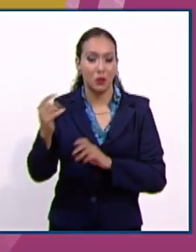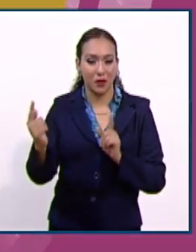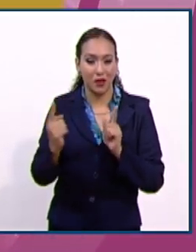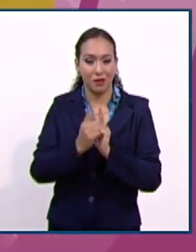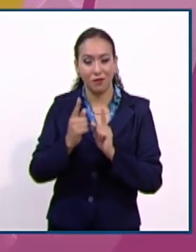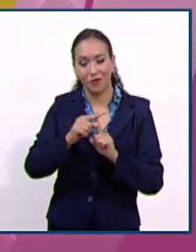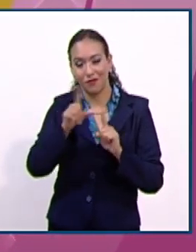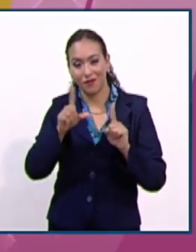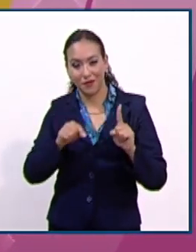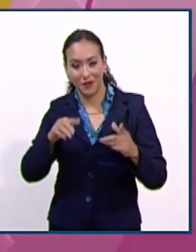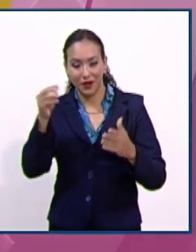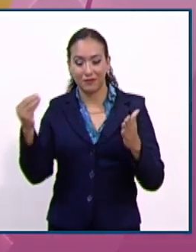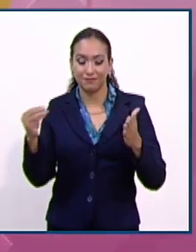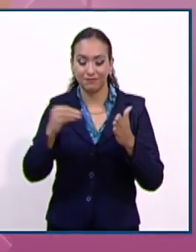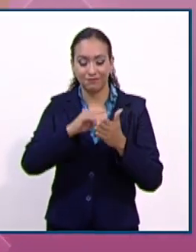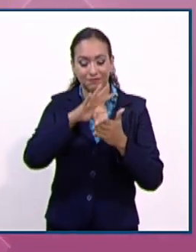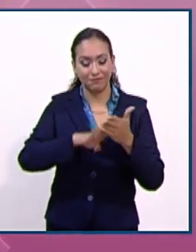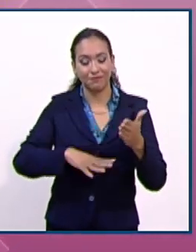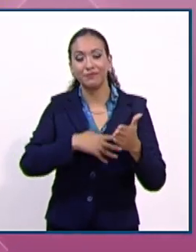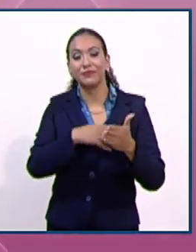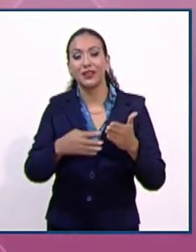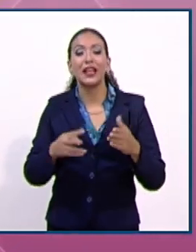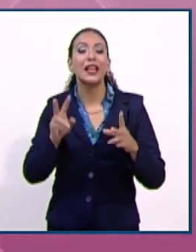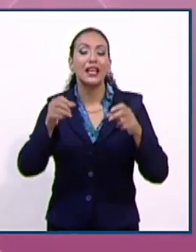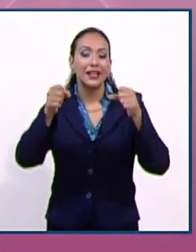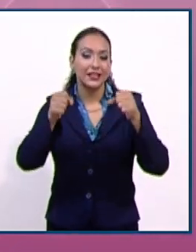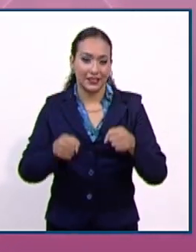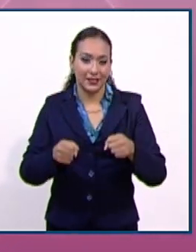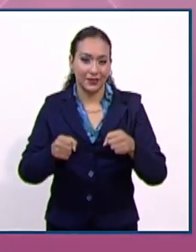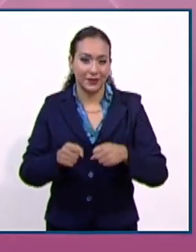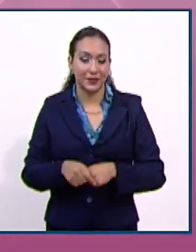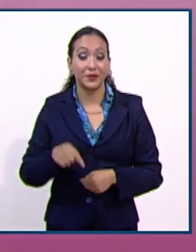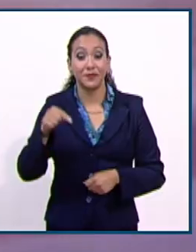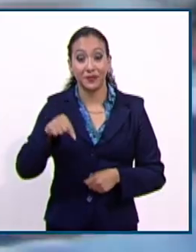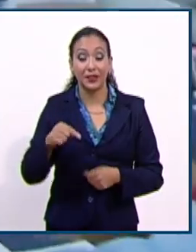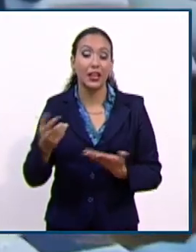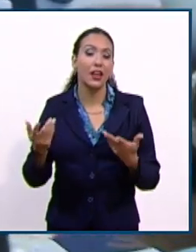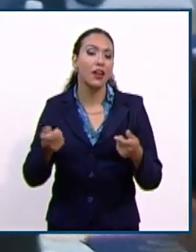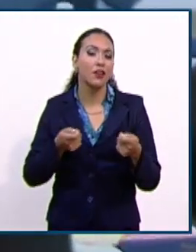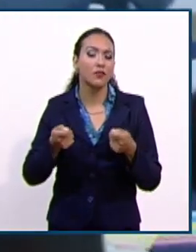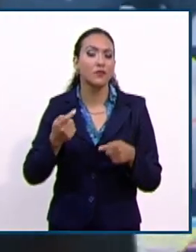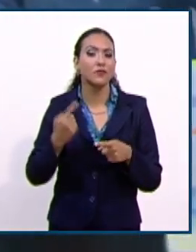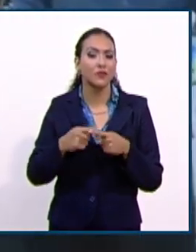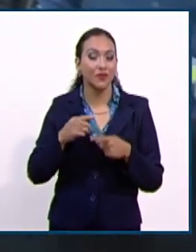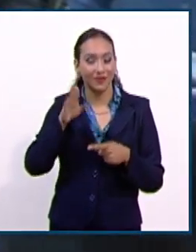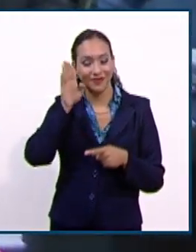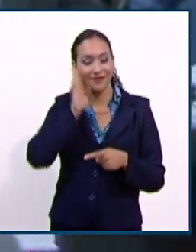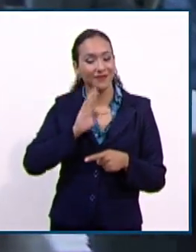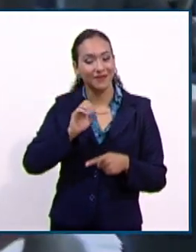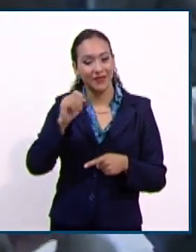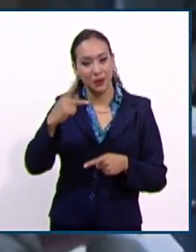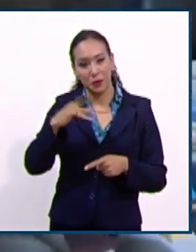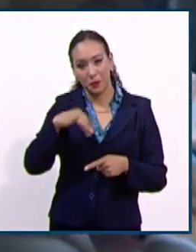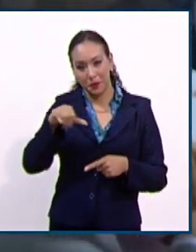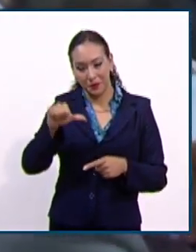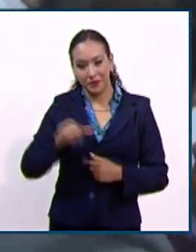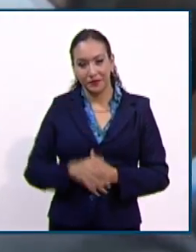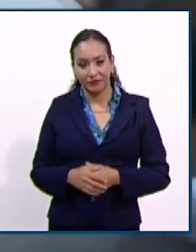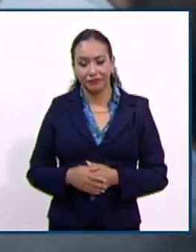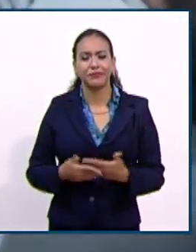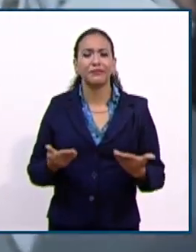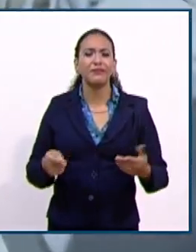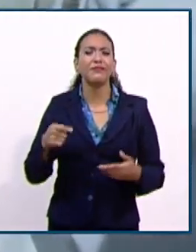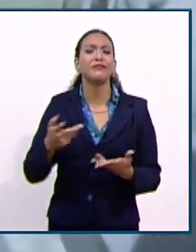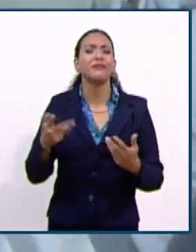Lucía Piña Hernández para conformar una propuesta de agenda en materia de seguridad y justicia desde el Poder Judicial Federal. En esta